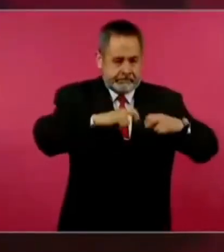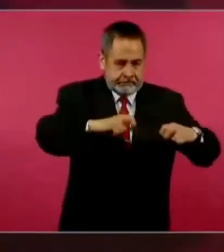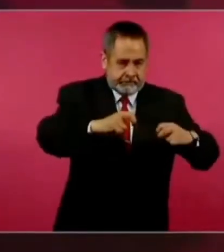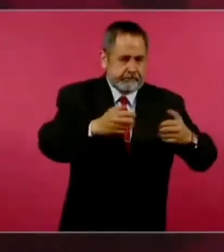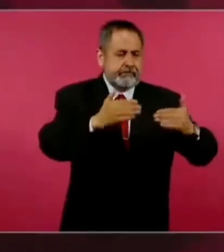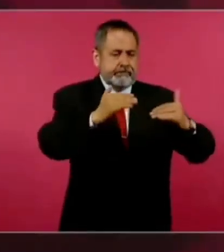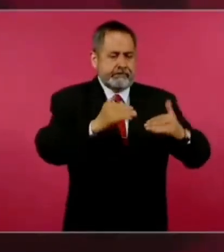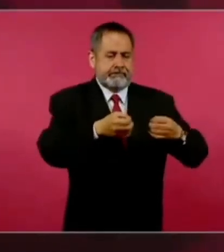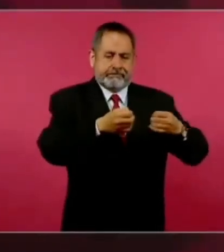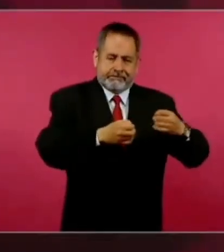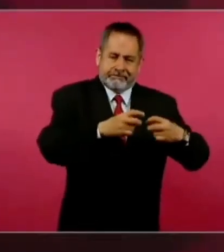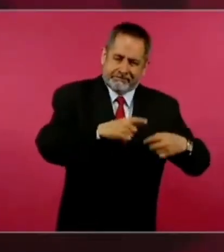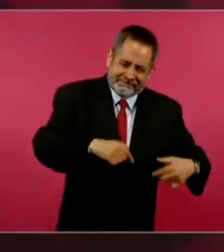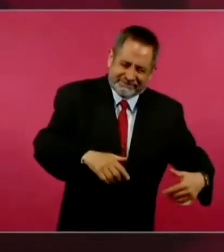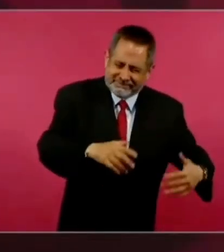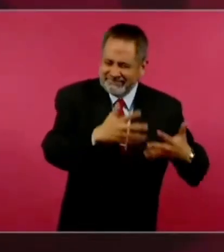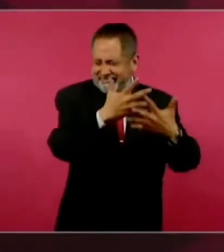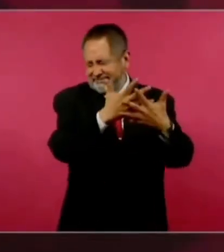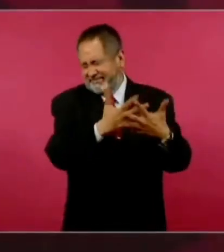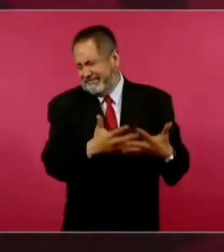magistrados y ministros,